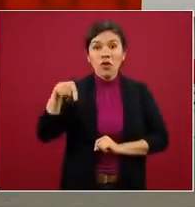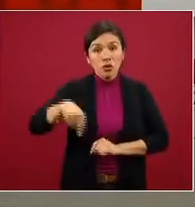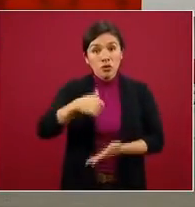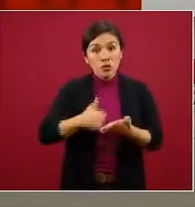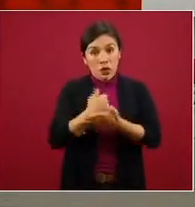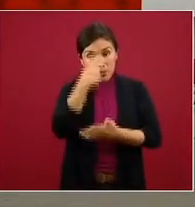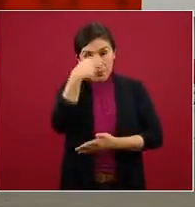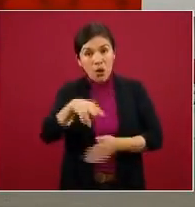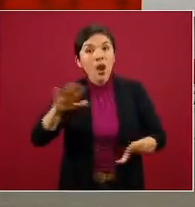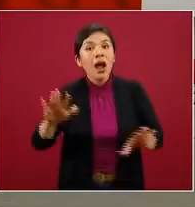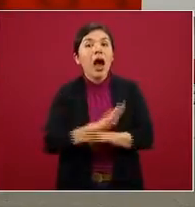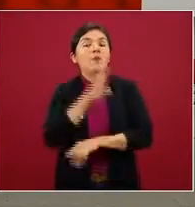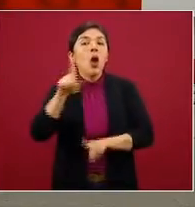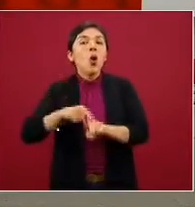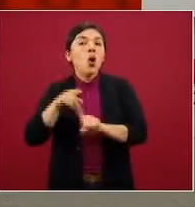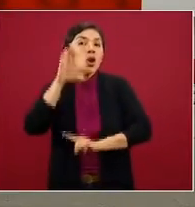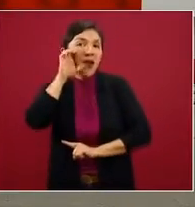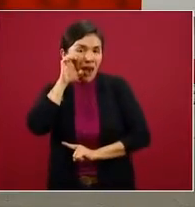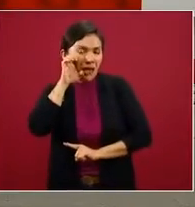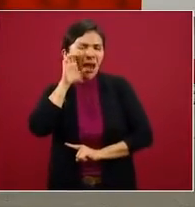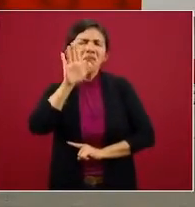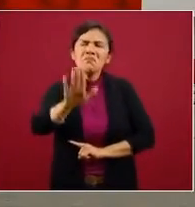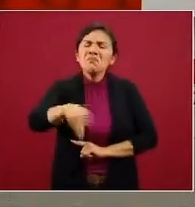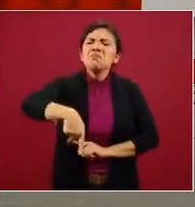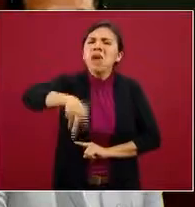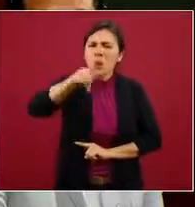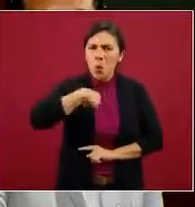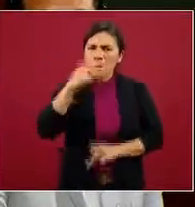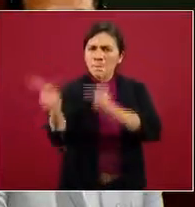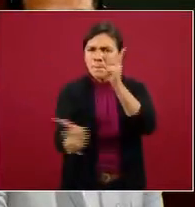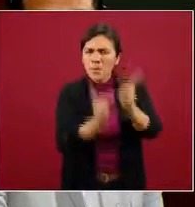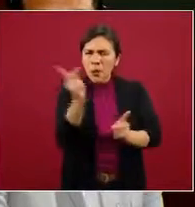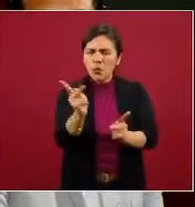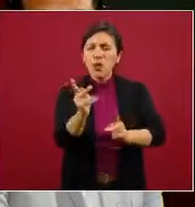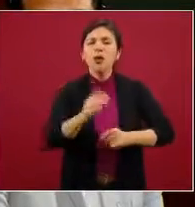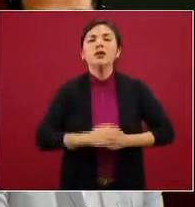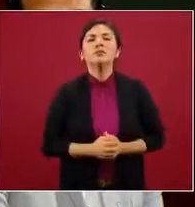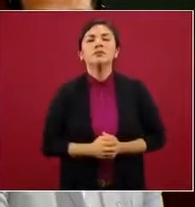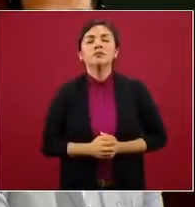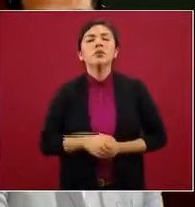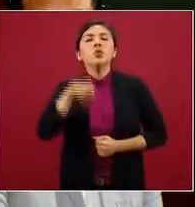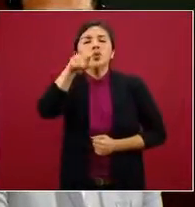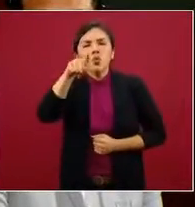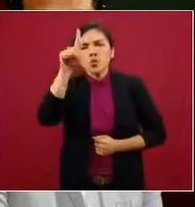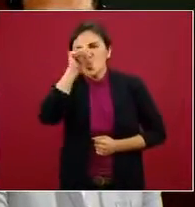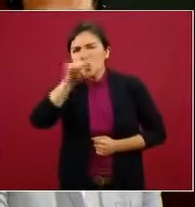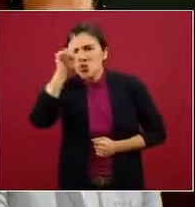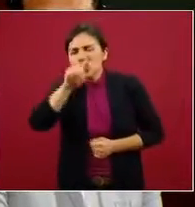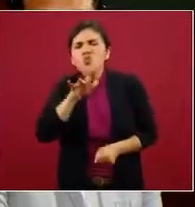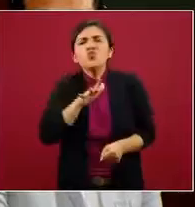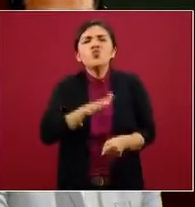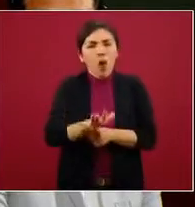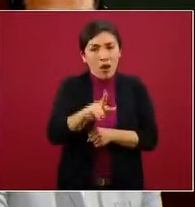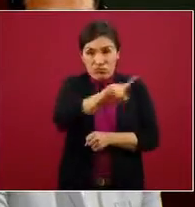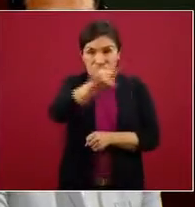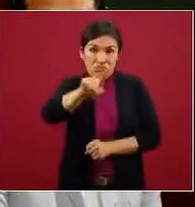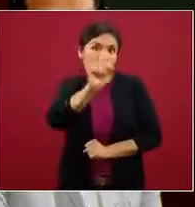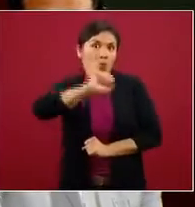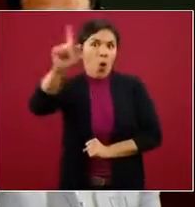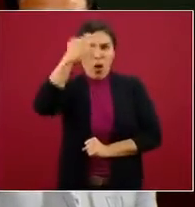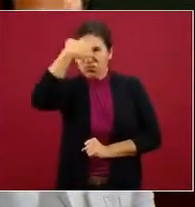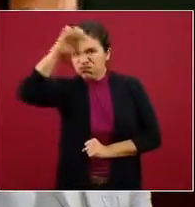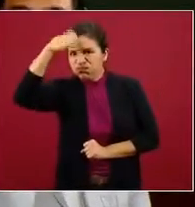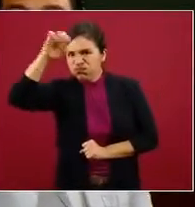de México en color naranja. Sin embargo, la pregunta es al respecto. ¿Qué aconsejarían ustedes, los